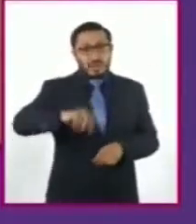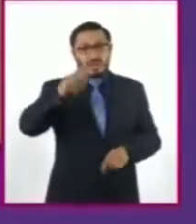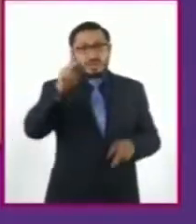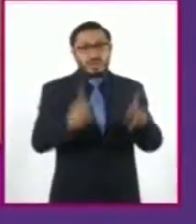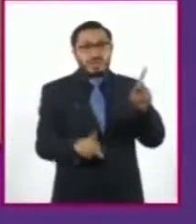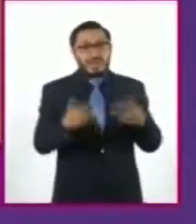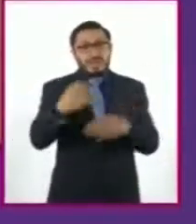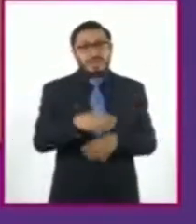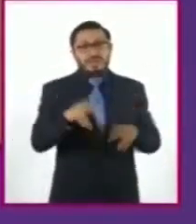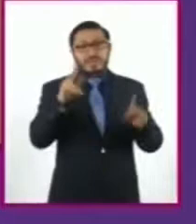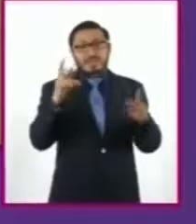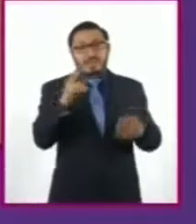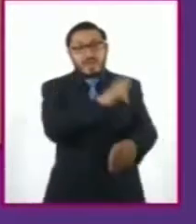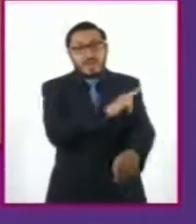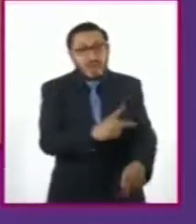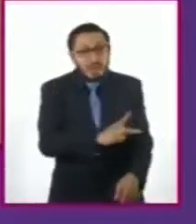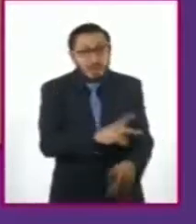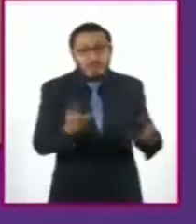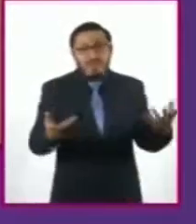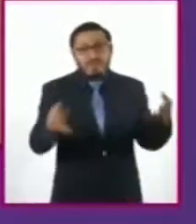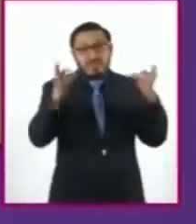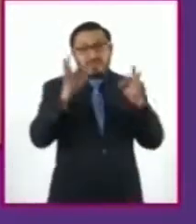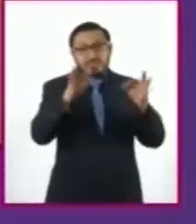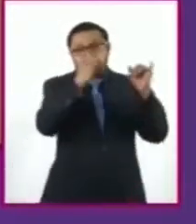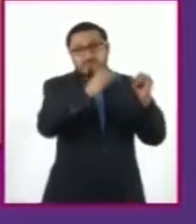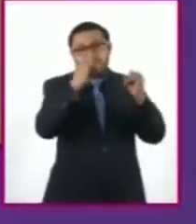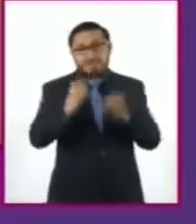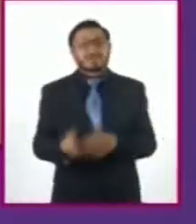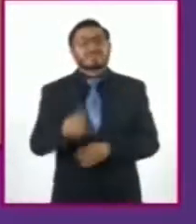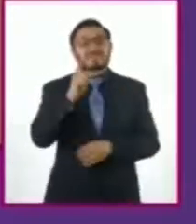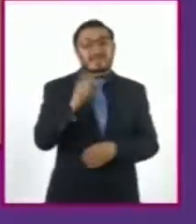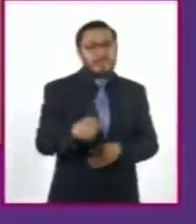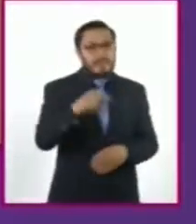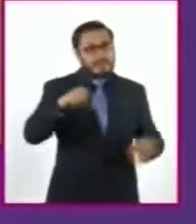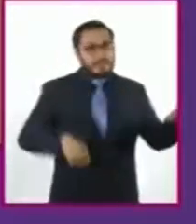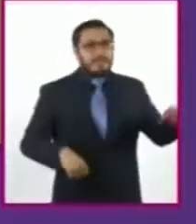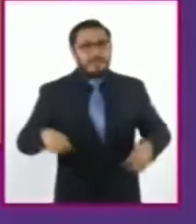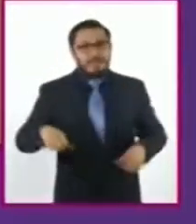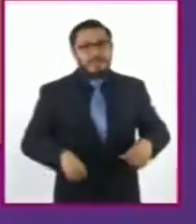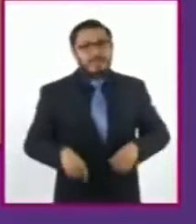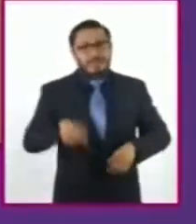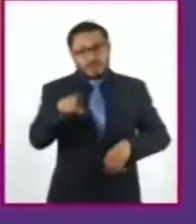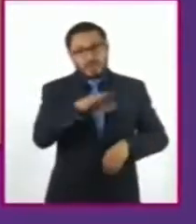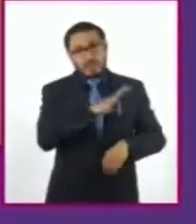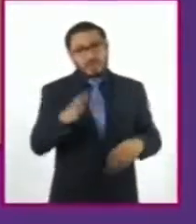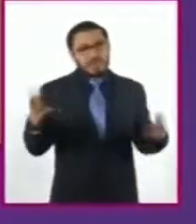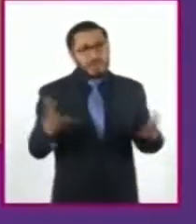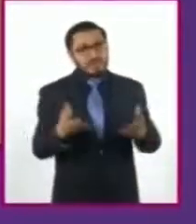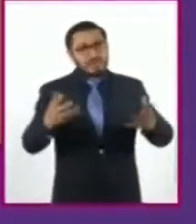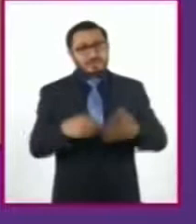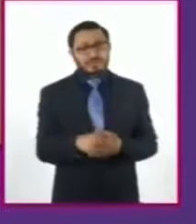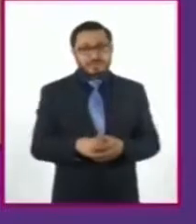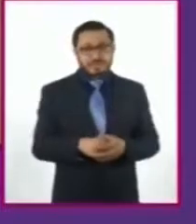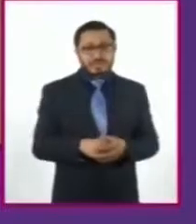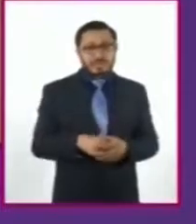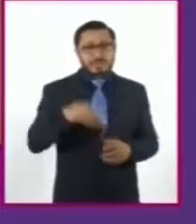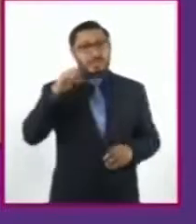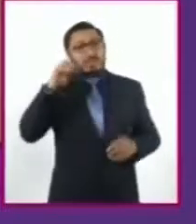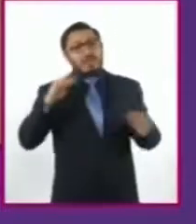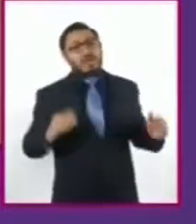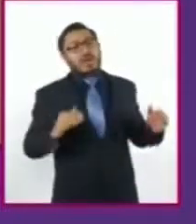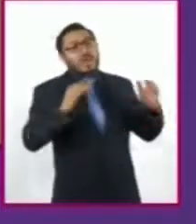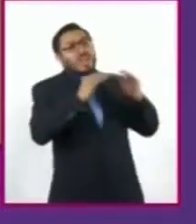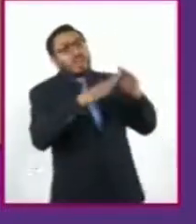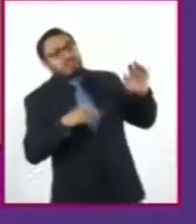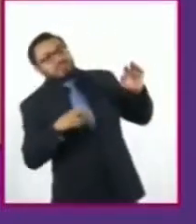el potencial personal? Bueno, el potencial personal son todas aquellas actividades que eres capaz de realizar, desde escalar una montaña hasta viajar a la